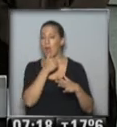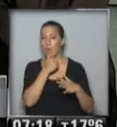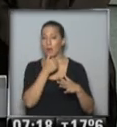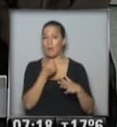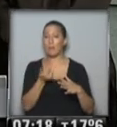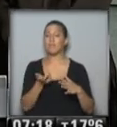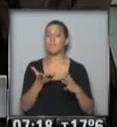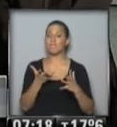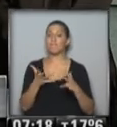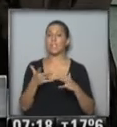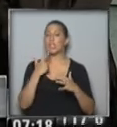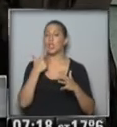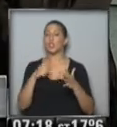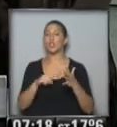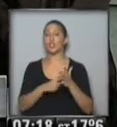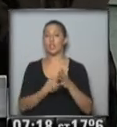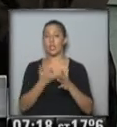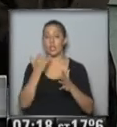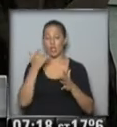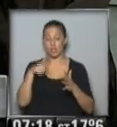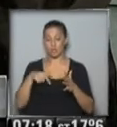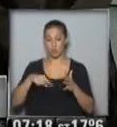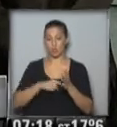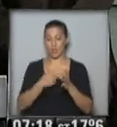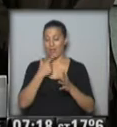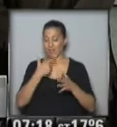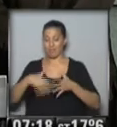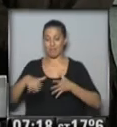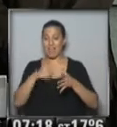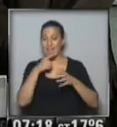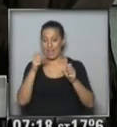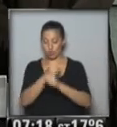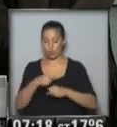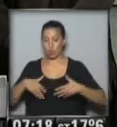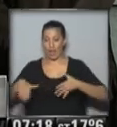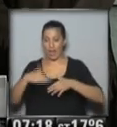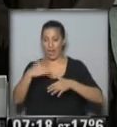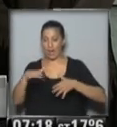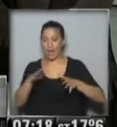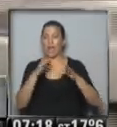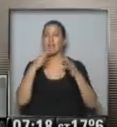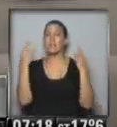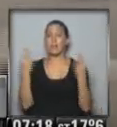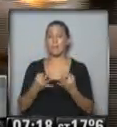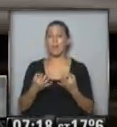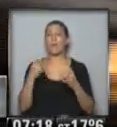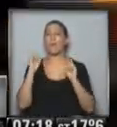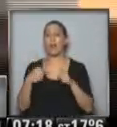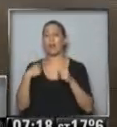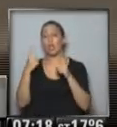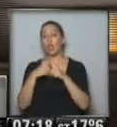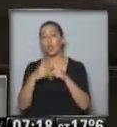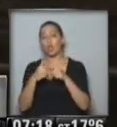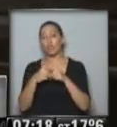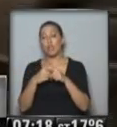una cifra que la ciudad y su infraestructura pueden manejar perfectamente, pero igualmente queremos estar en contacto